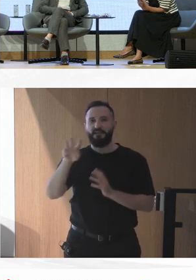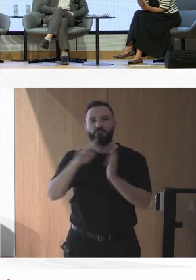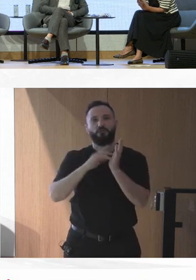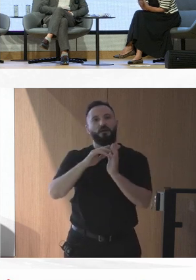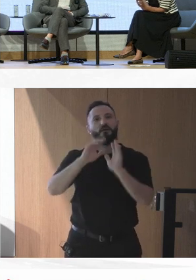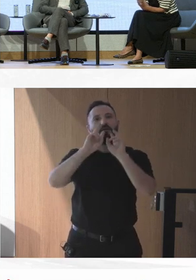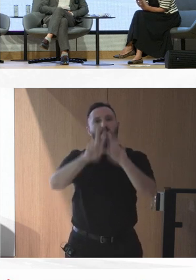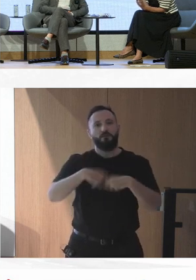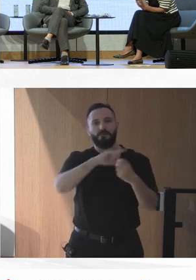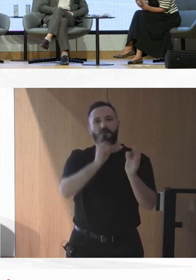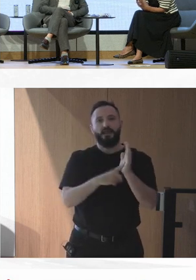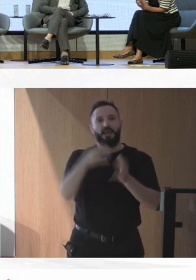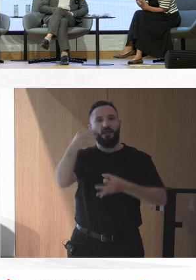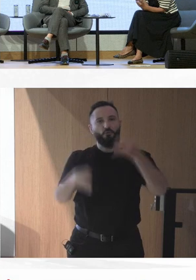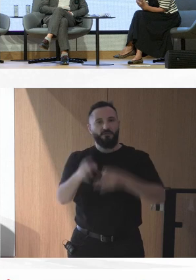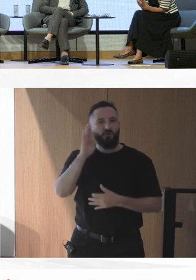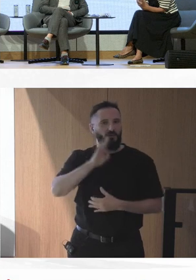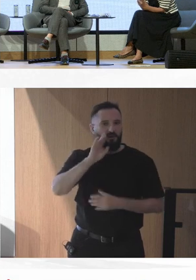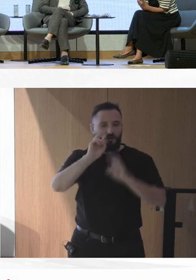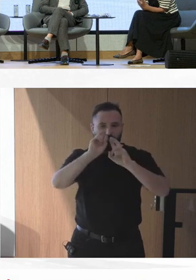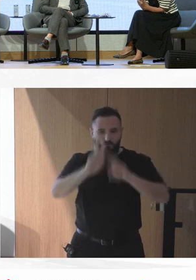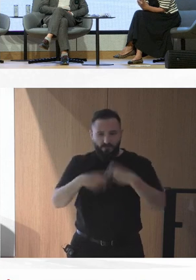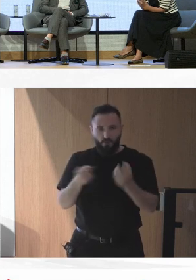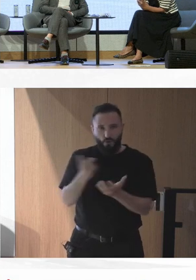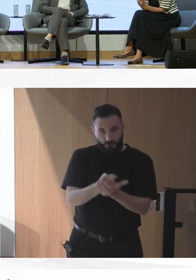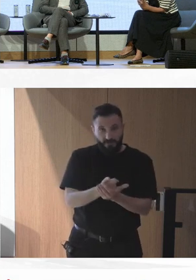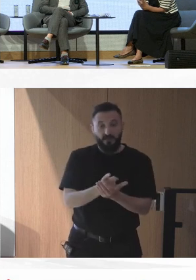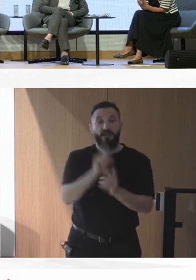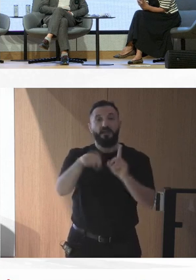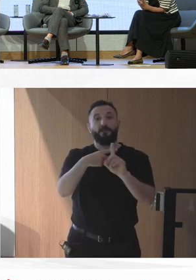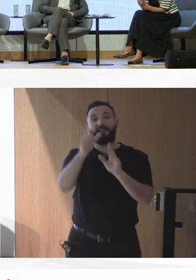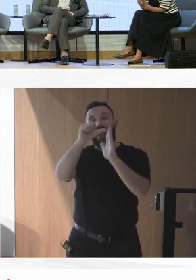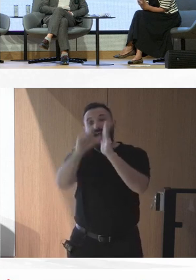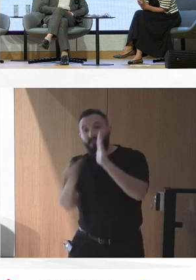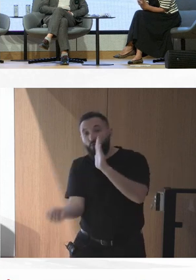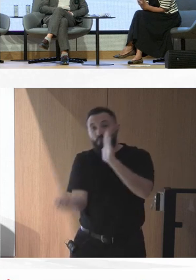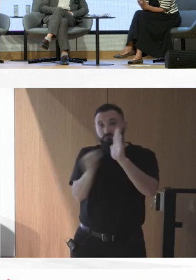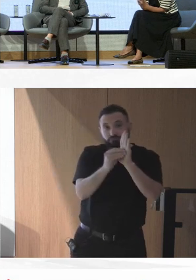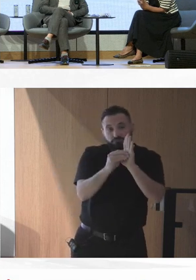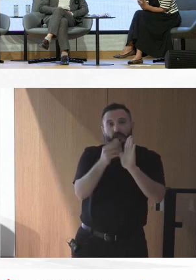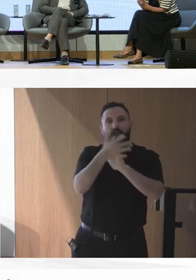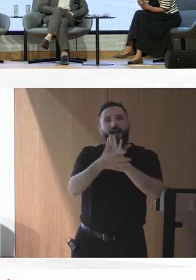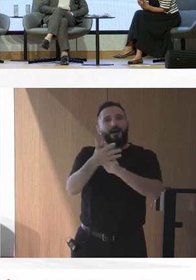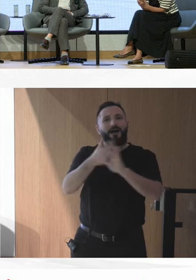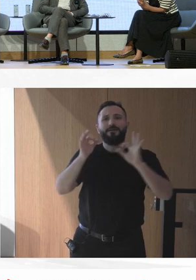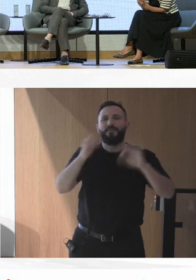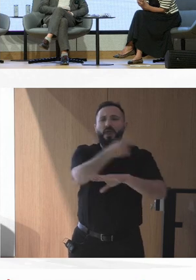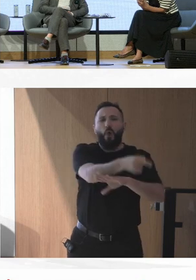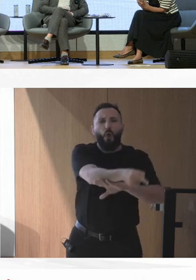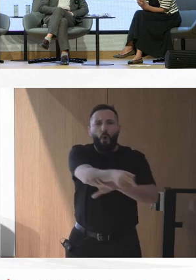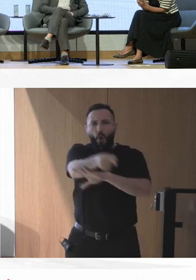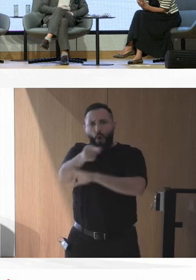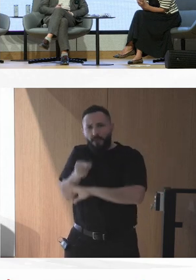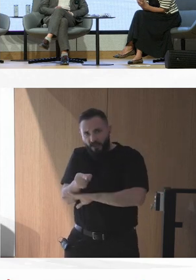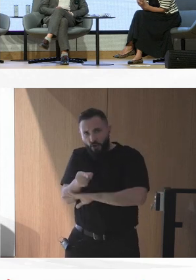reformado la ley de enjuiciamiento criminal de nuevo y se ha introducido, ¿no?, un artículo que ahora ya habla de una obligación, no solamente de que se